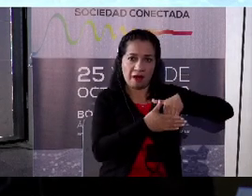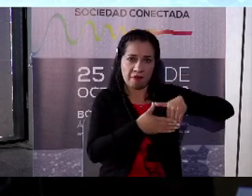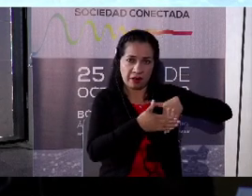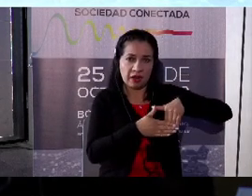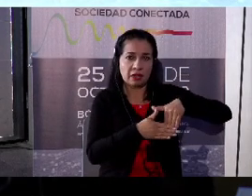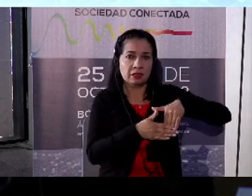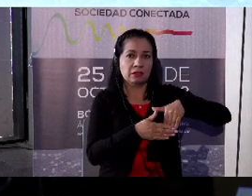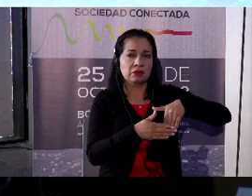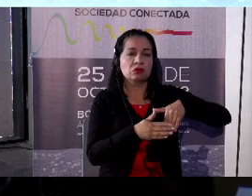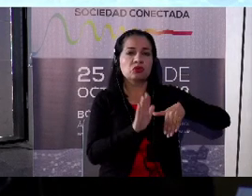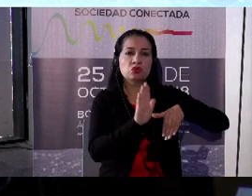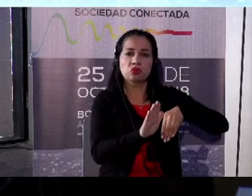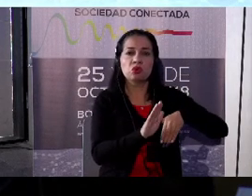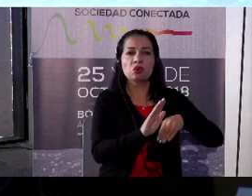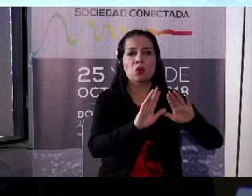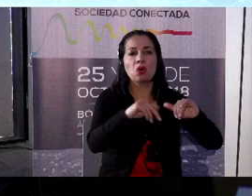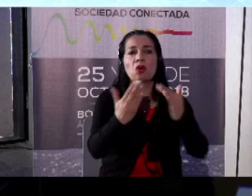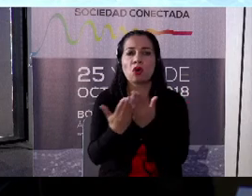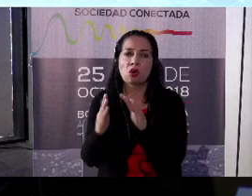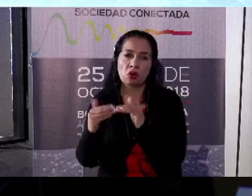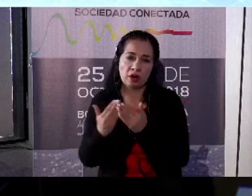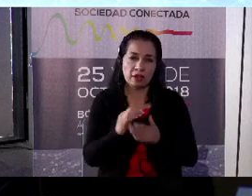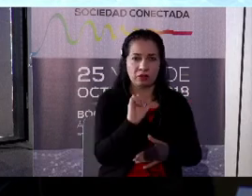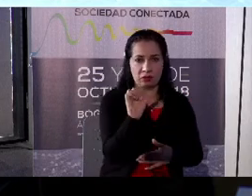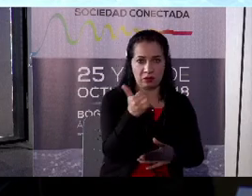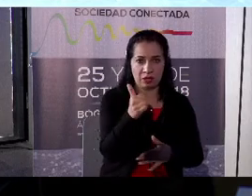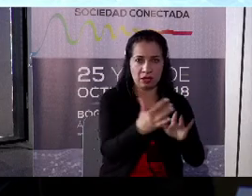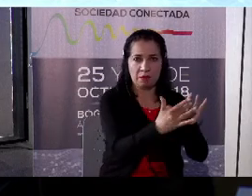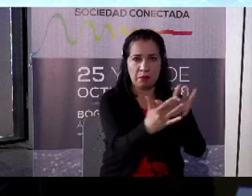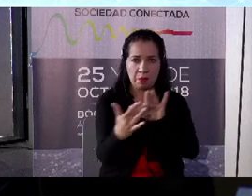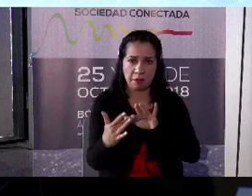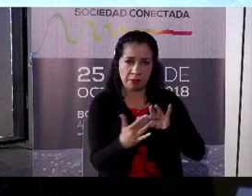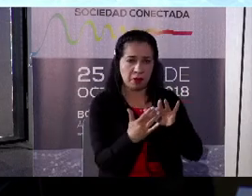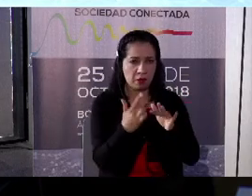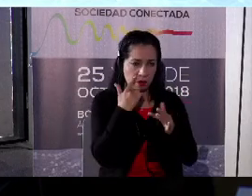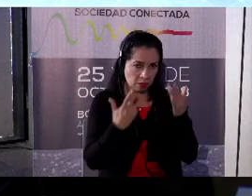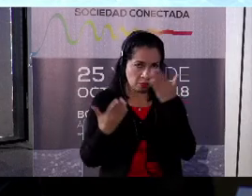10 colegios para hacer